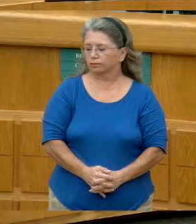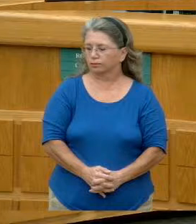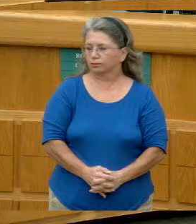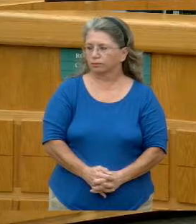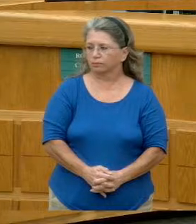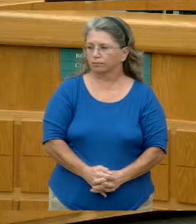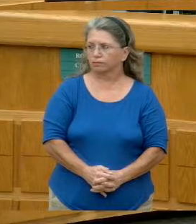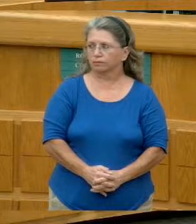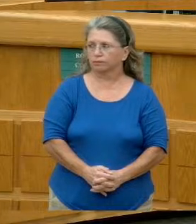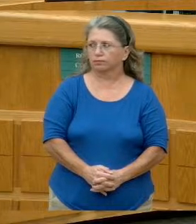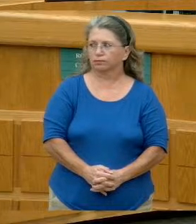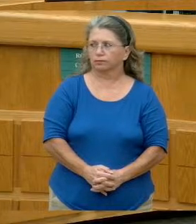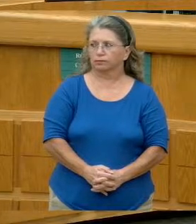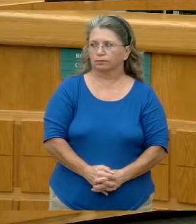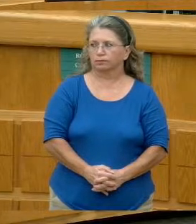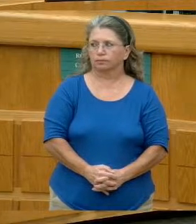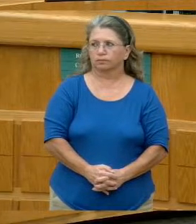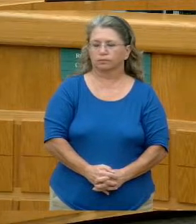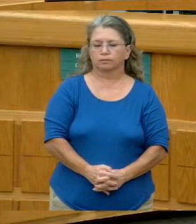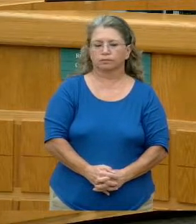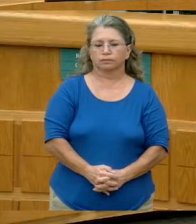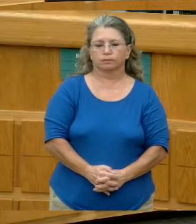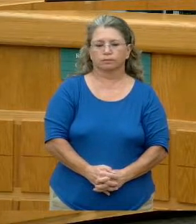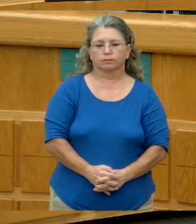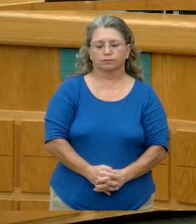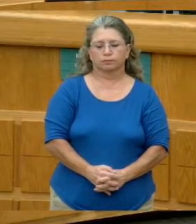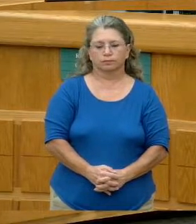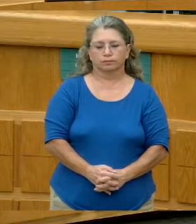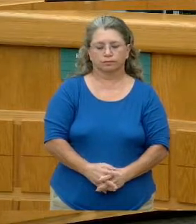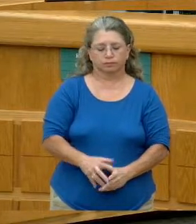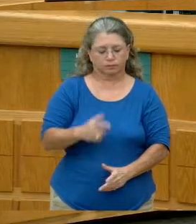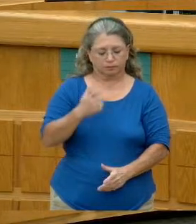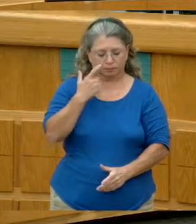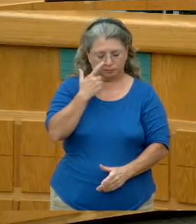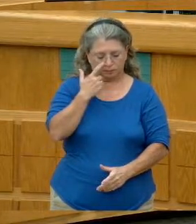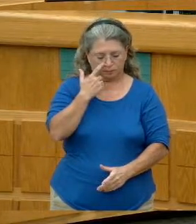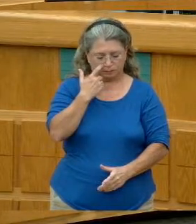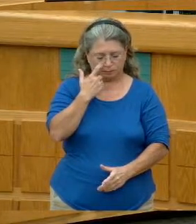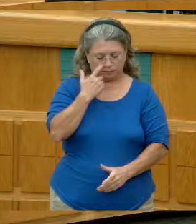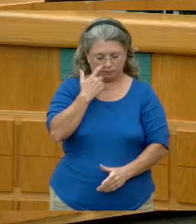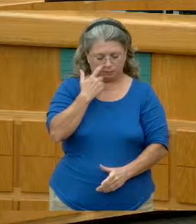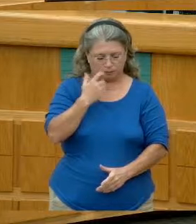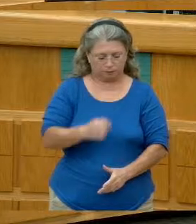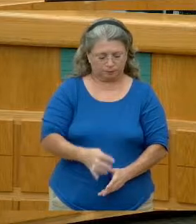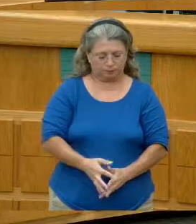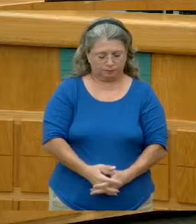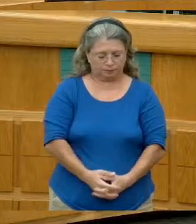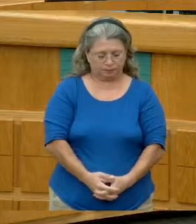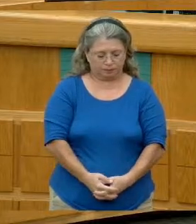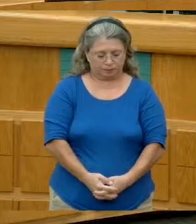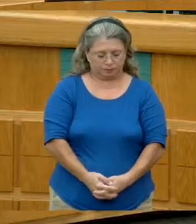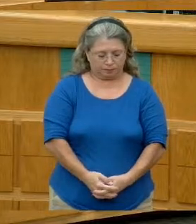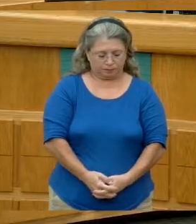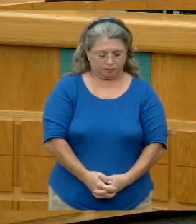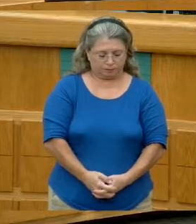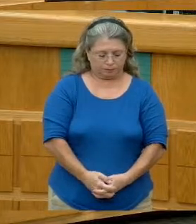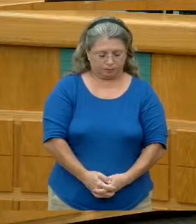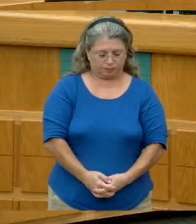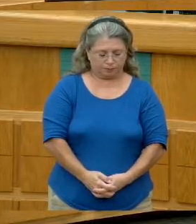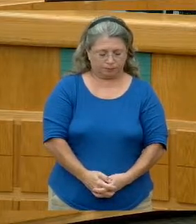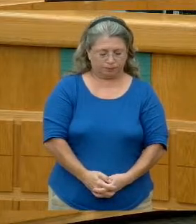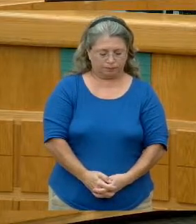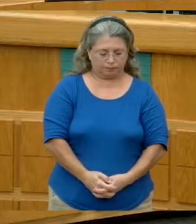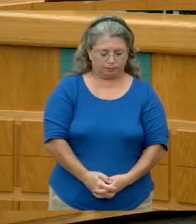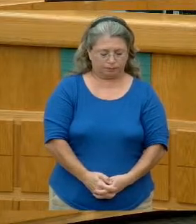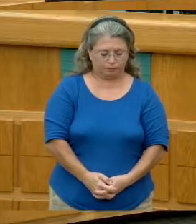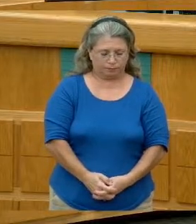neonatólogo, según el nivel de atención requerido. Segundo, la responsabilidad del Departamento de Salud Pública es la detección temprana y el